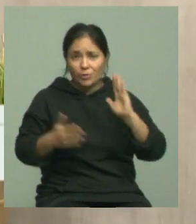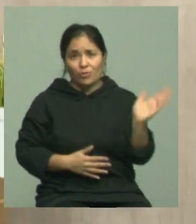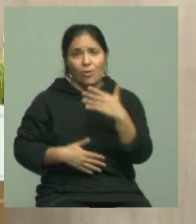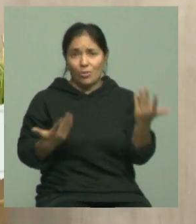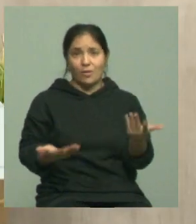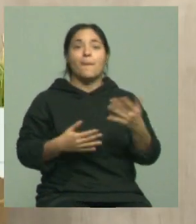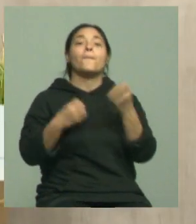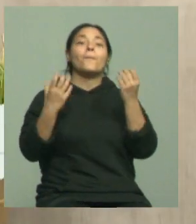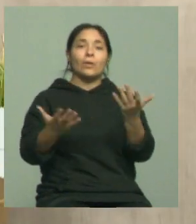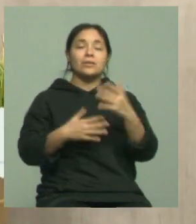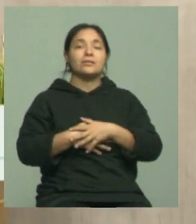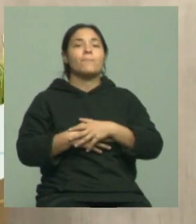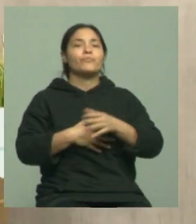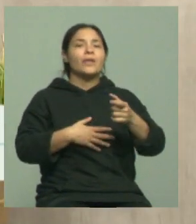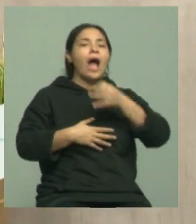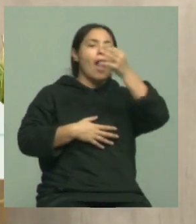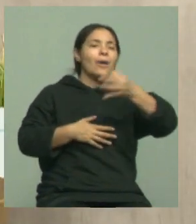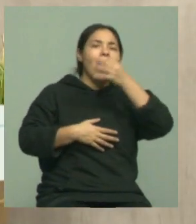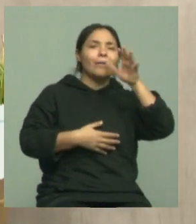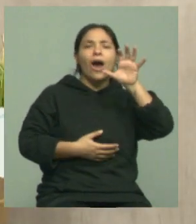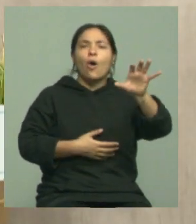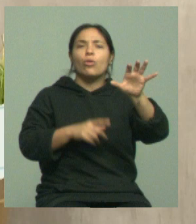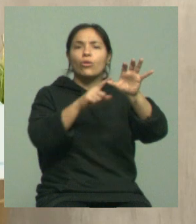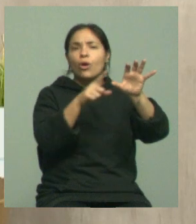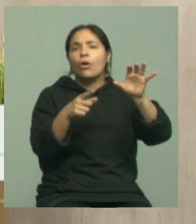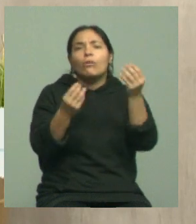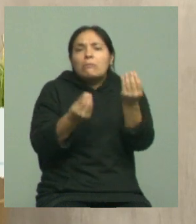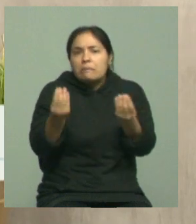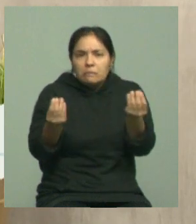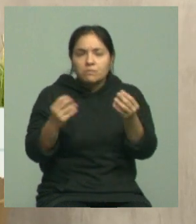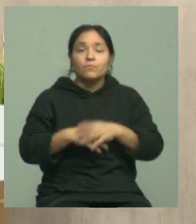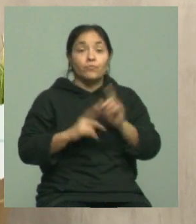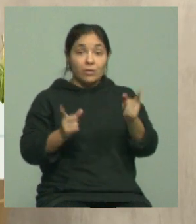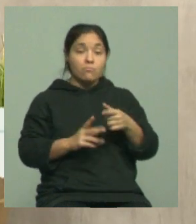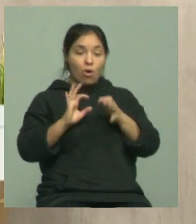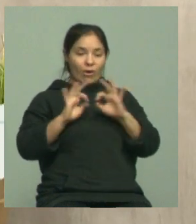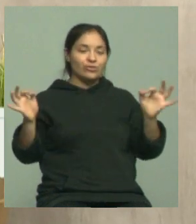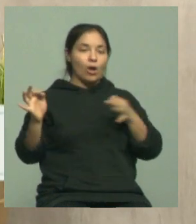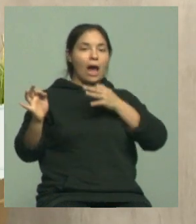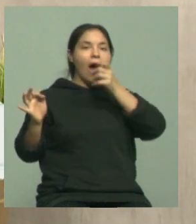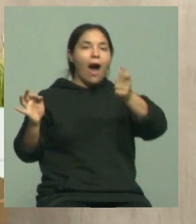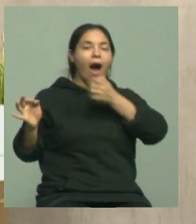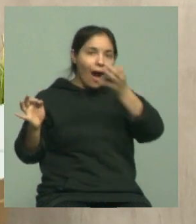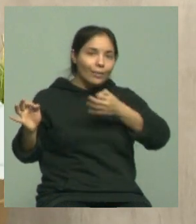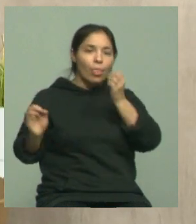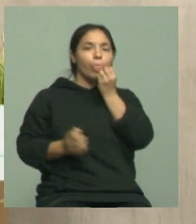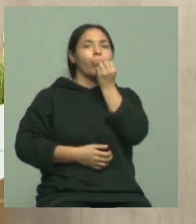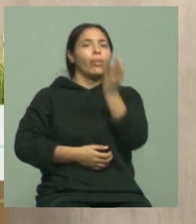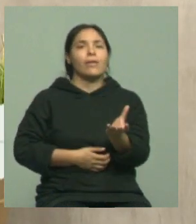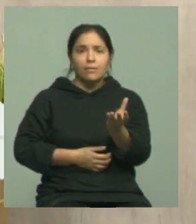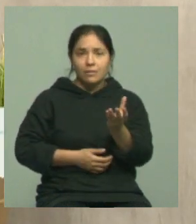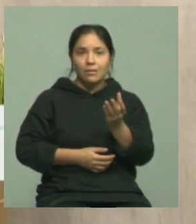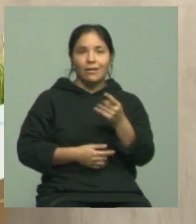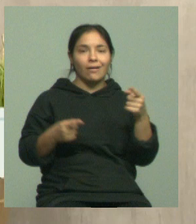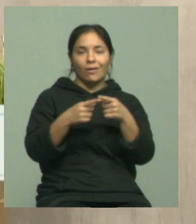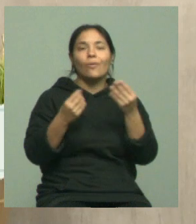un crimen de odio? Un discurso de odio son todas esas expresiones, manifestaciones que tienen como fin